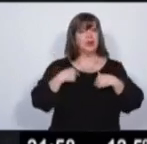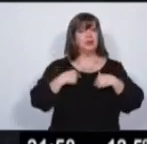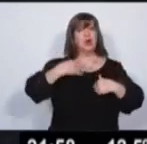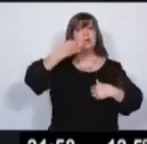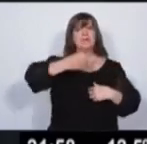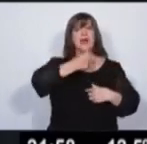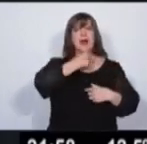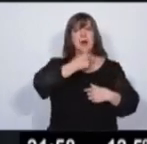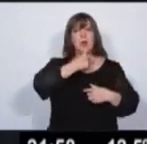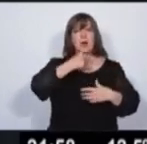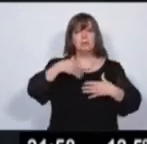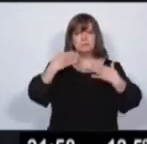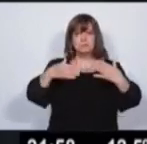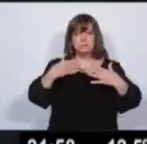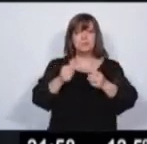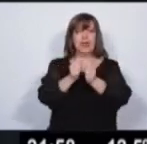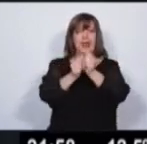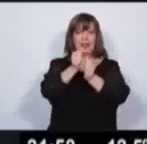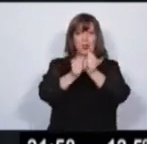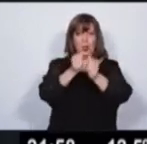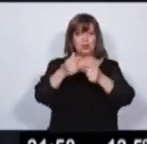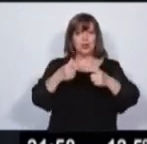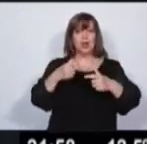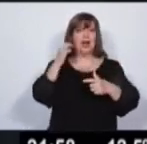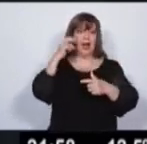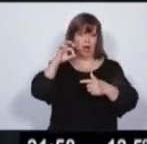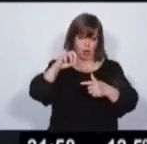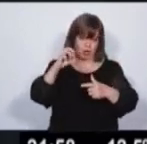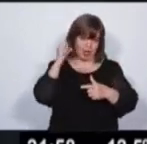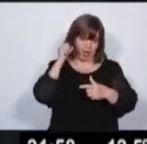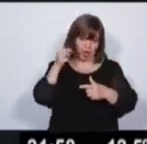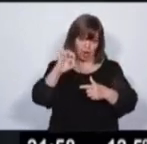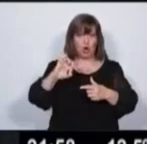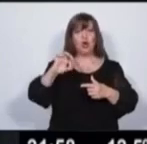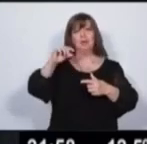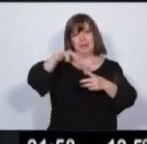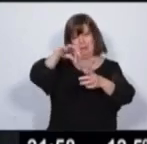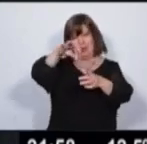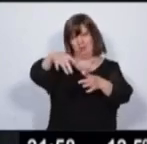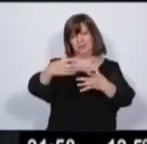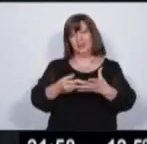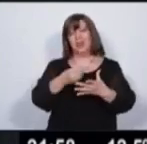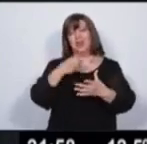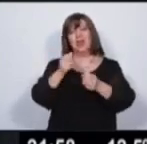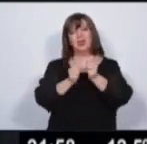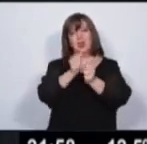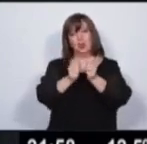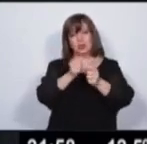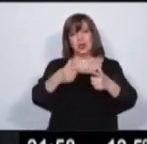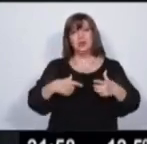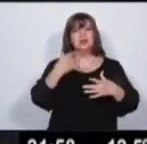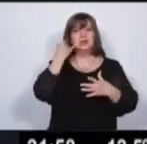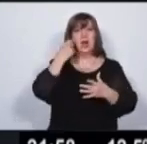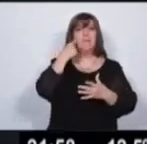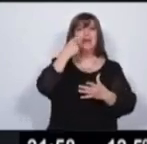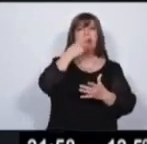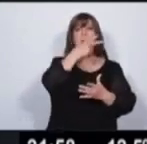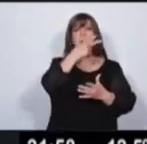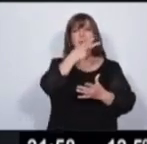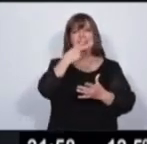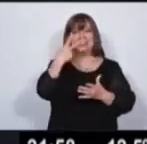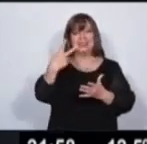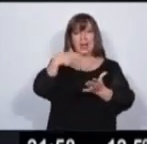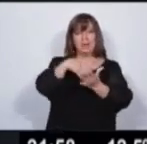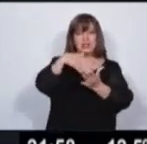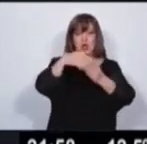agua para aumentar la industria el agroindustria para poder hacer energía y tenemos mil veintitrés millones de dólares que